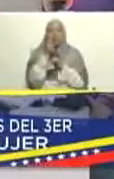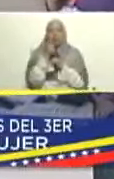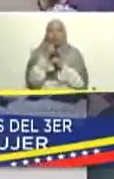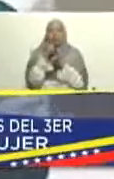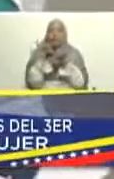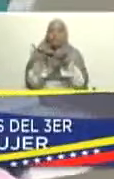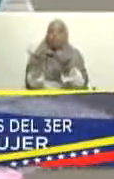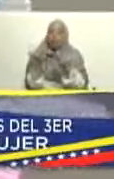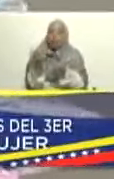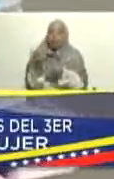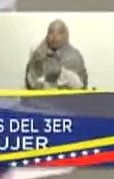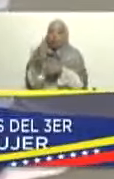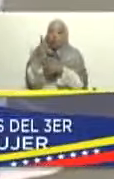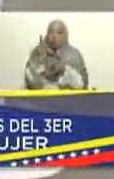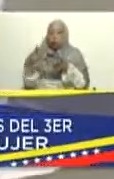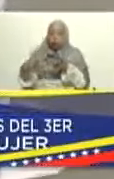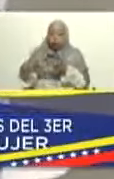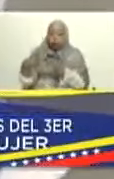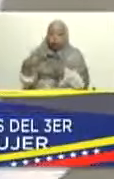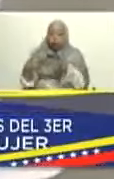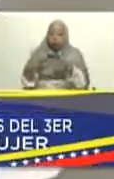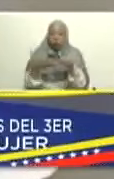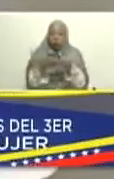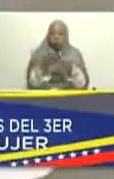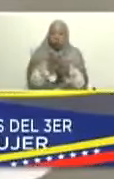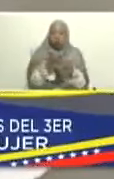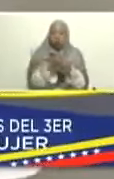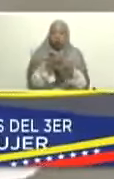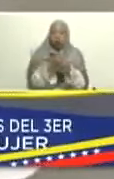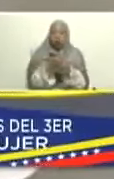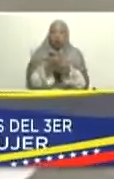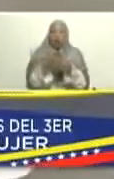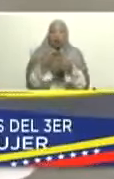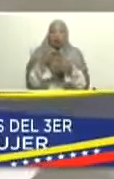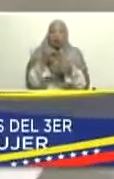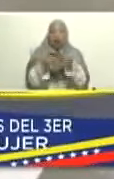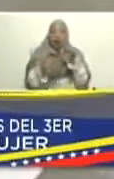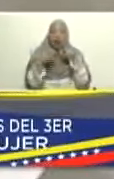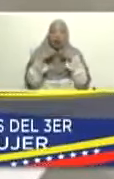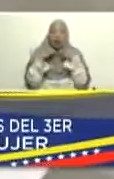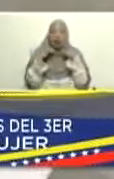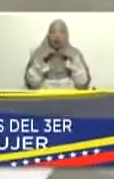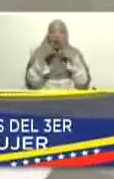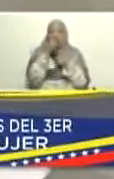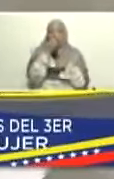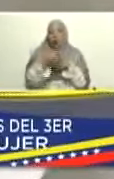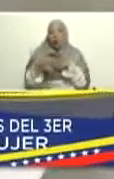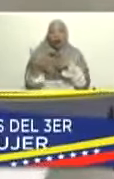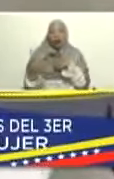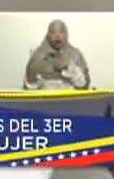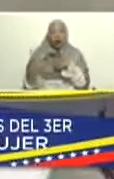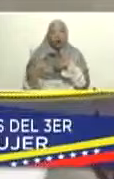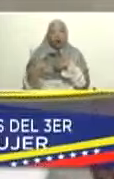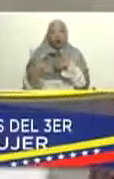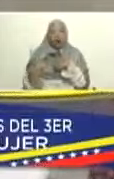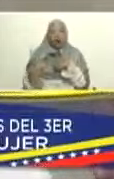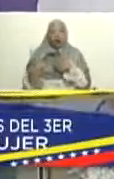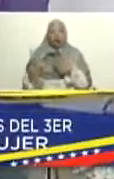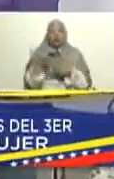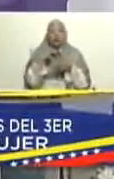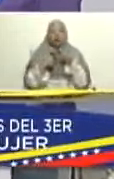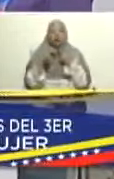tú misma, sí, lady. Sí, con mi equipo de trabajo. La tela de mucha calidad. Ah, Silita, el